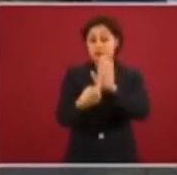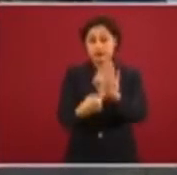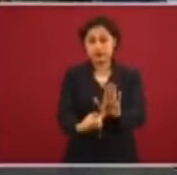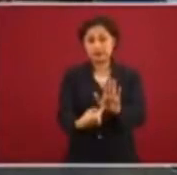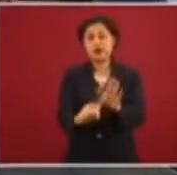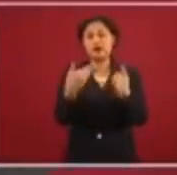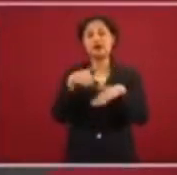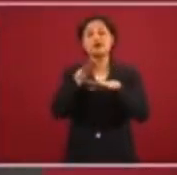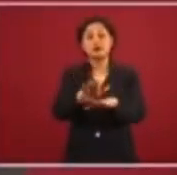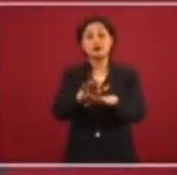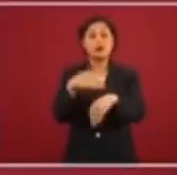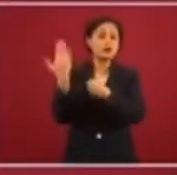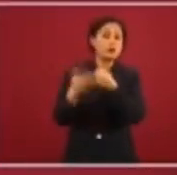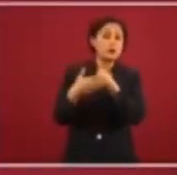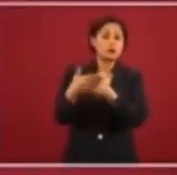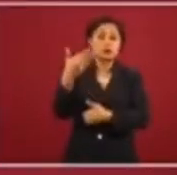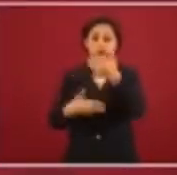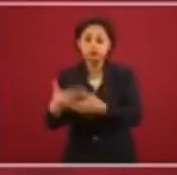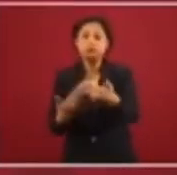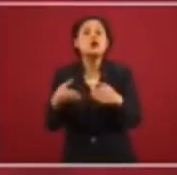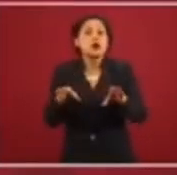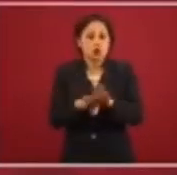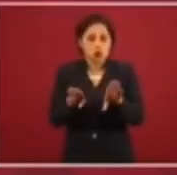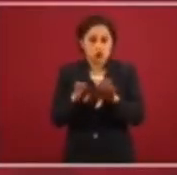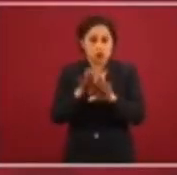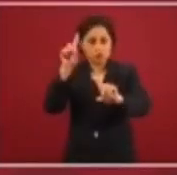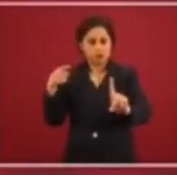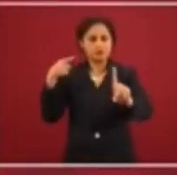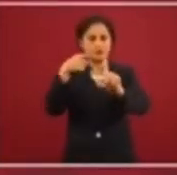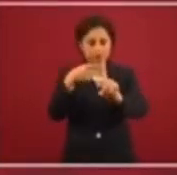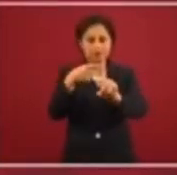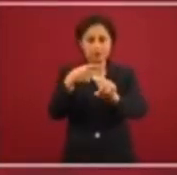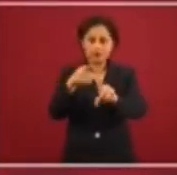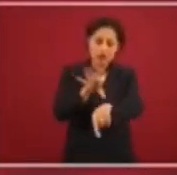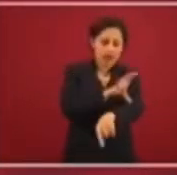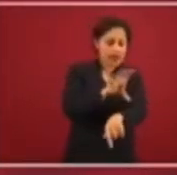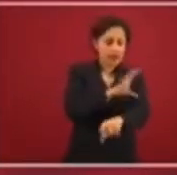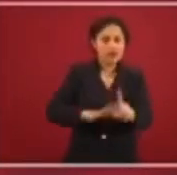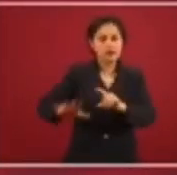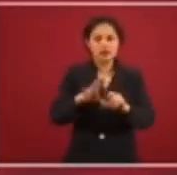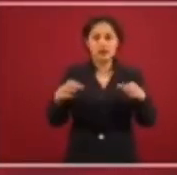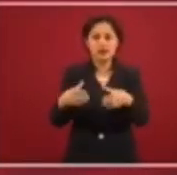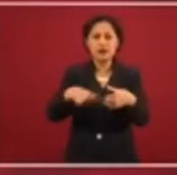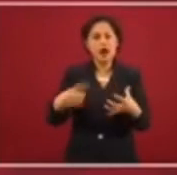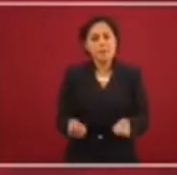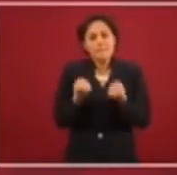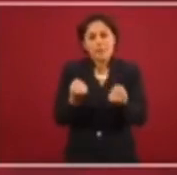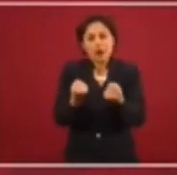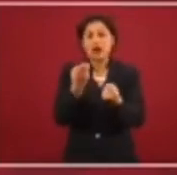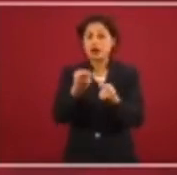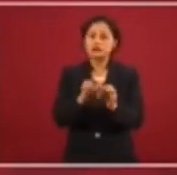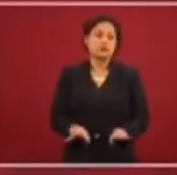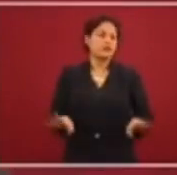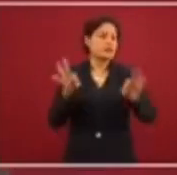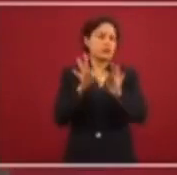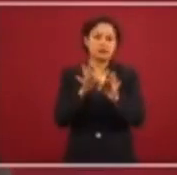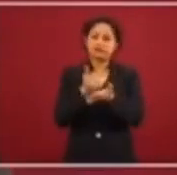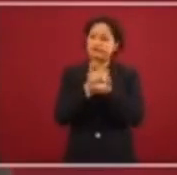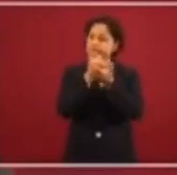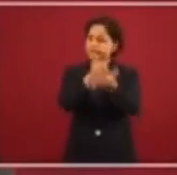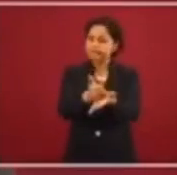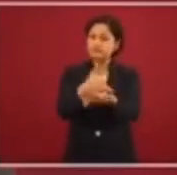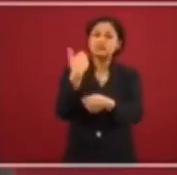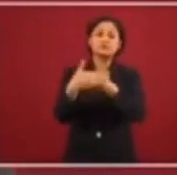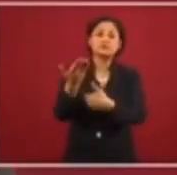la estrategia hacia adelante para seguir fortaleciendo el sector energético, que es fundamental, es palanca